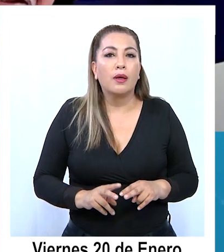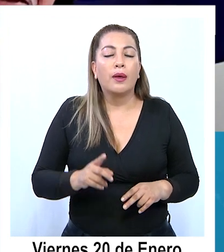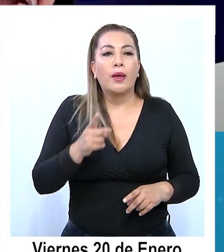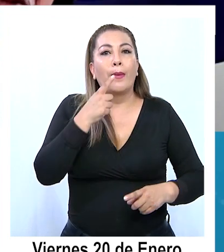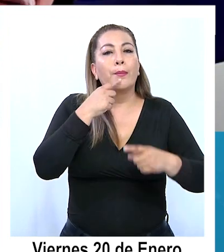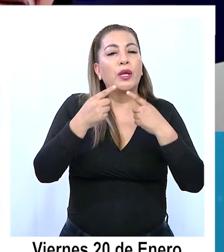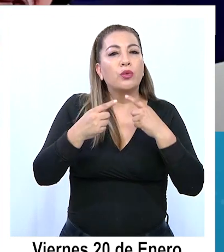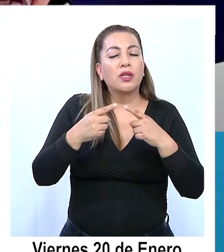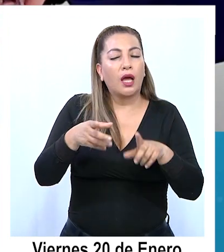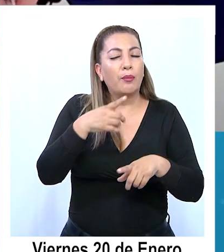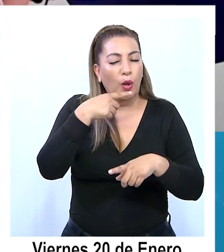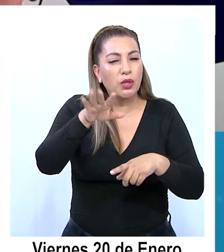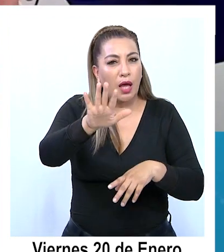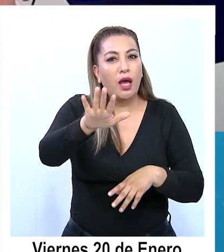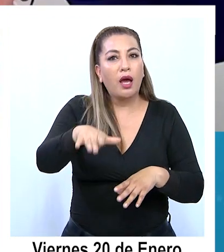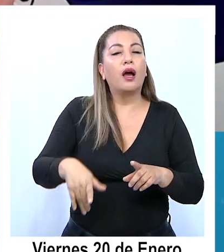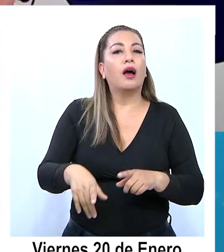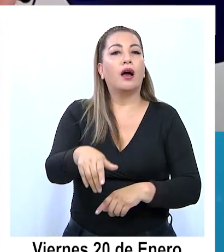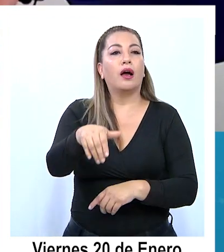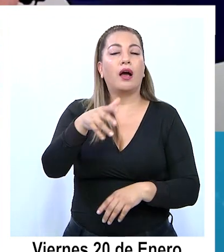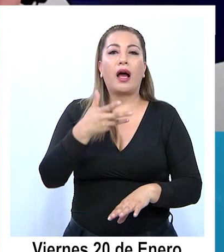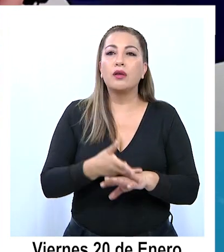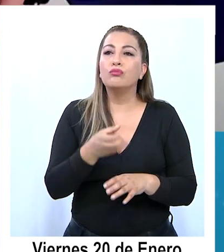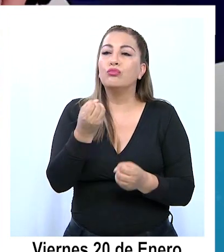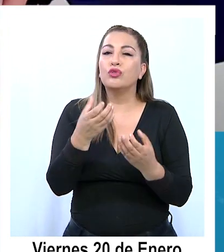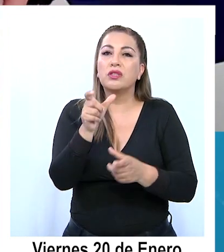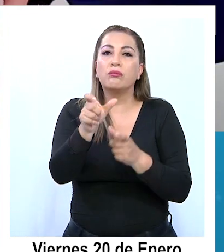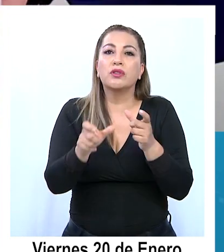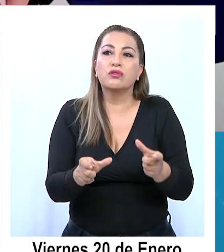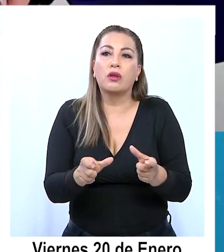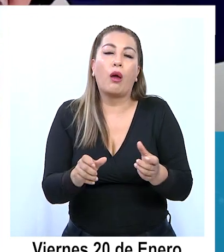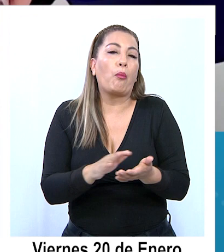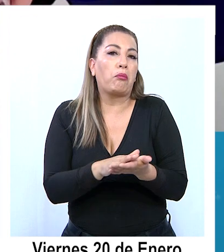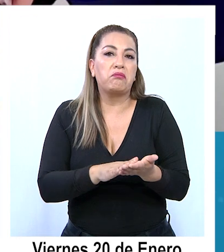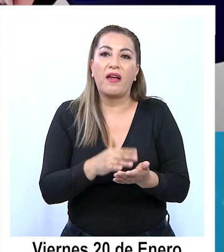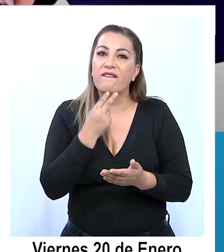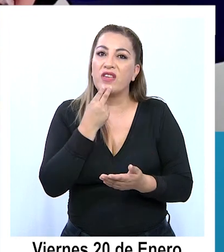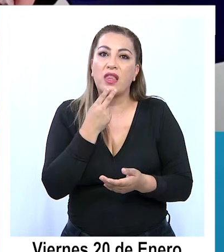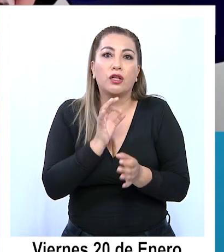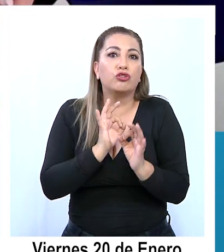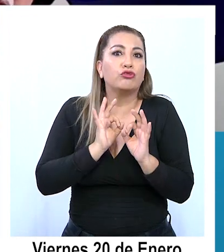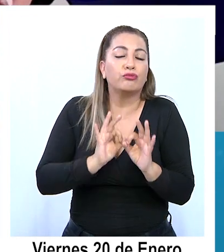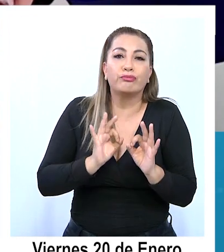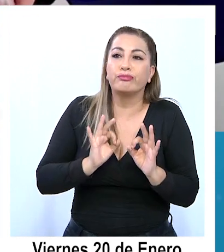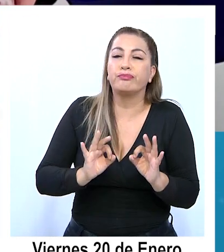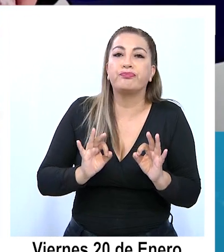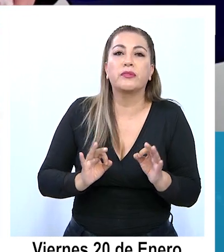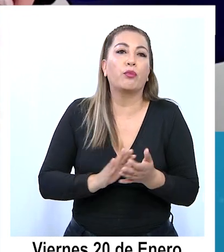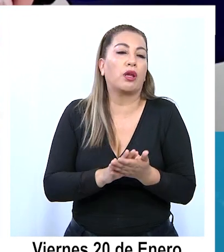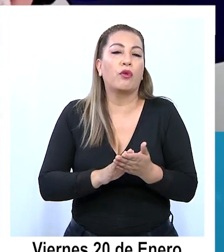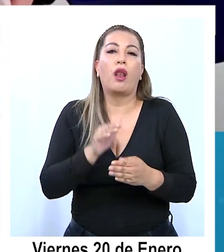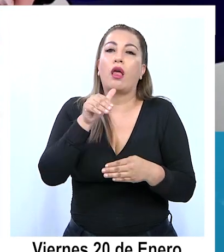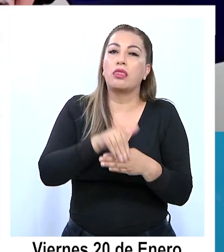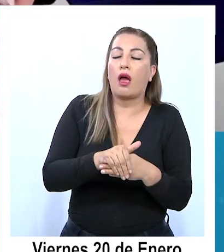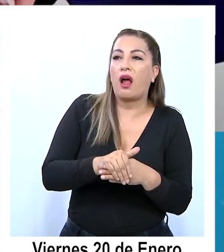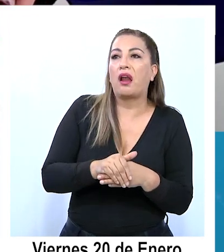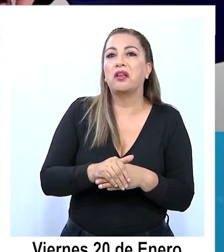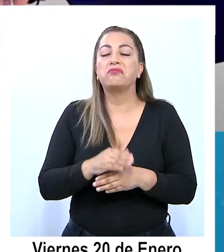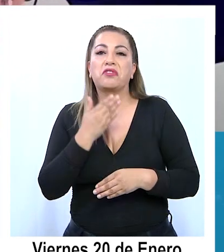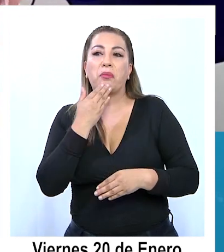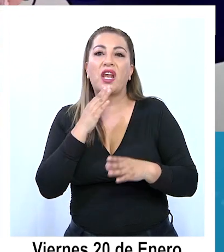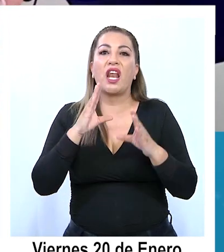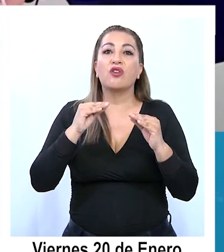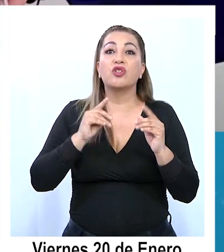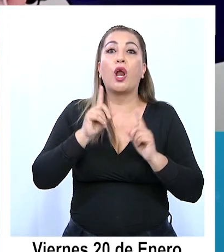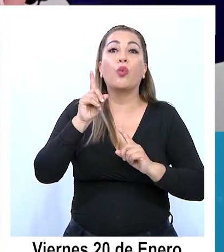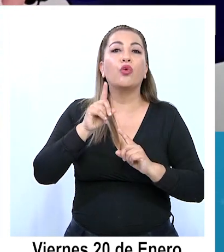fui... gente, senadora, de hecho, cierto, está dejando de hacer la vida rutinaria, sobre todo en las tardes o en las noches, cierto, dejarte